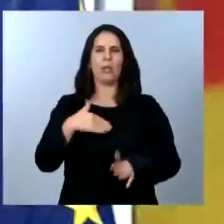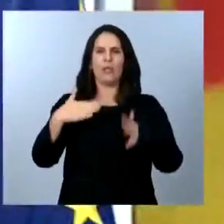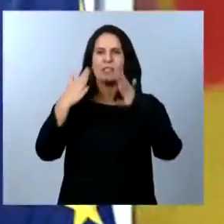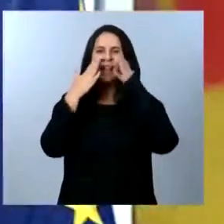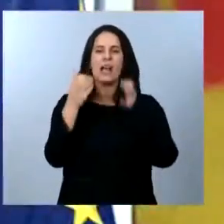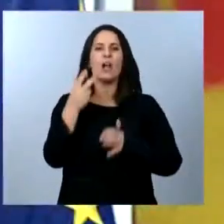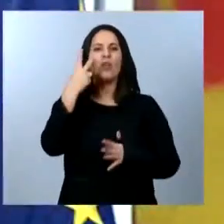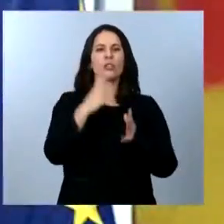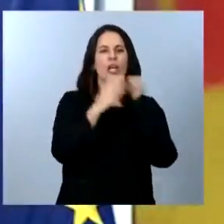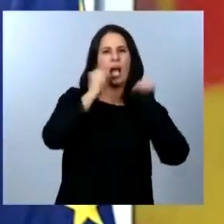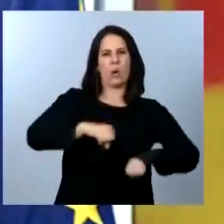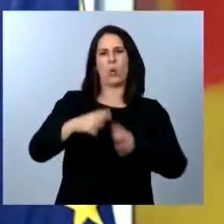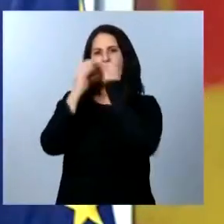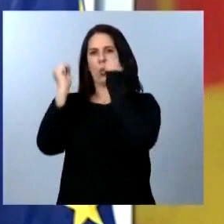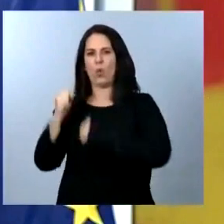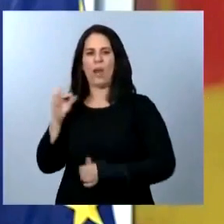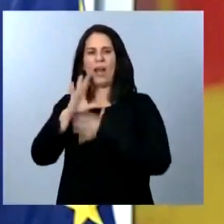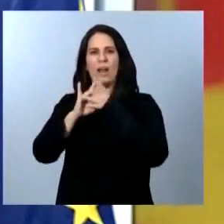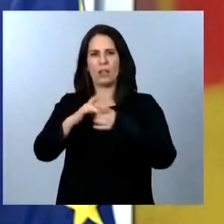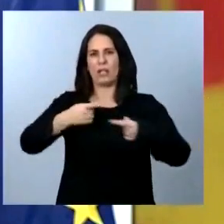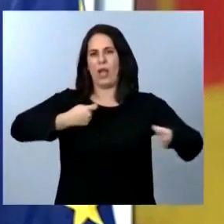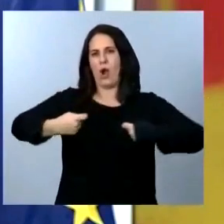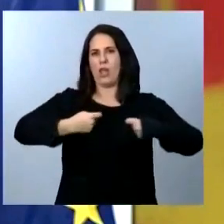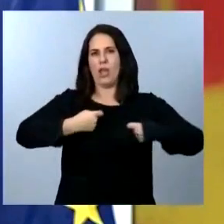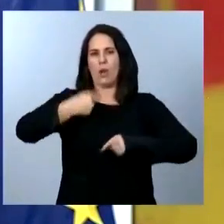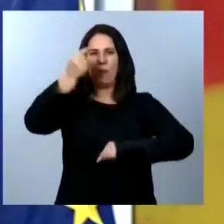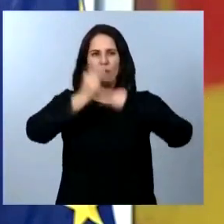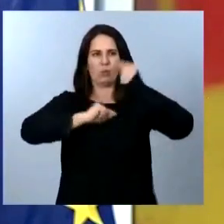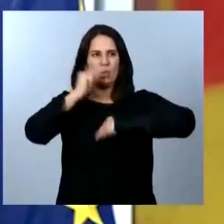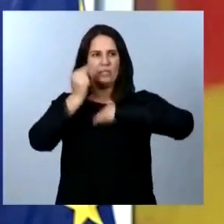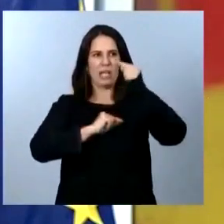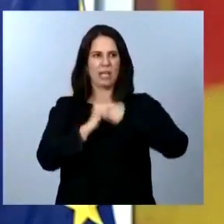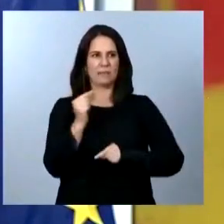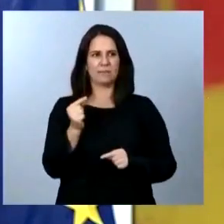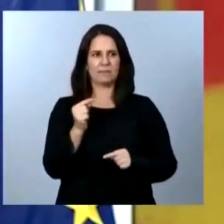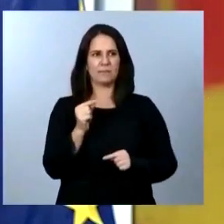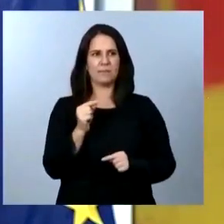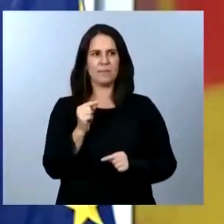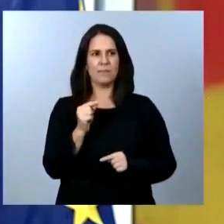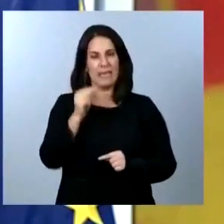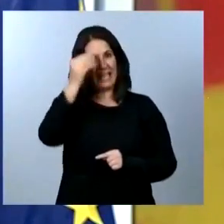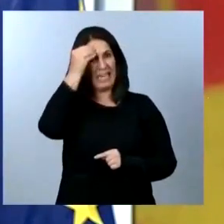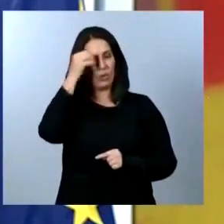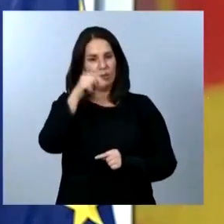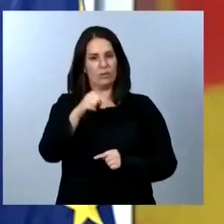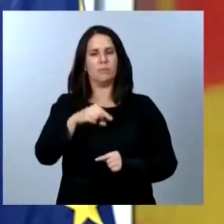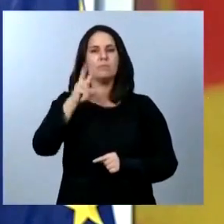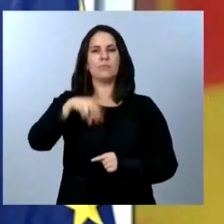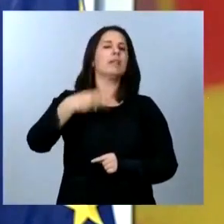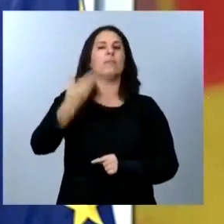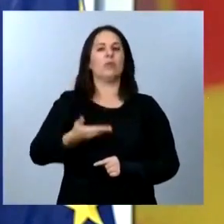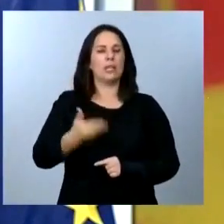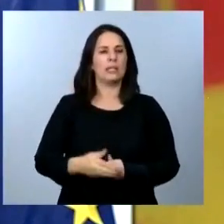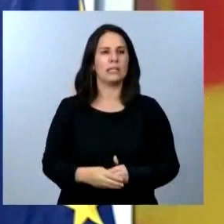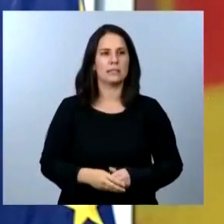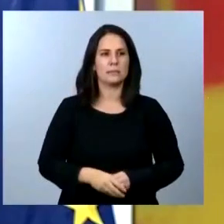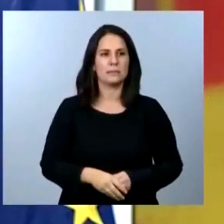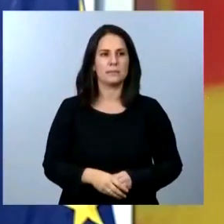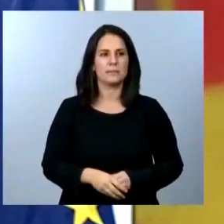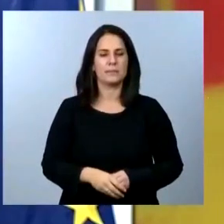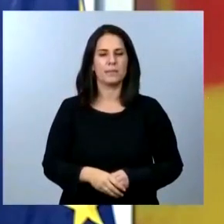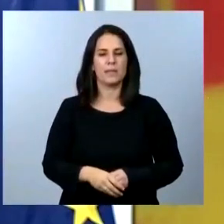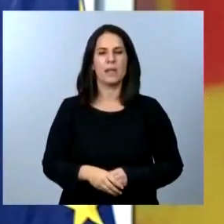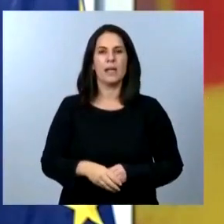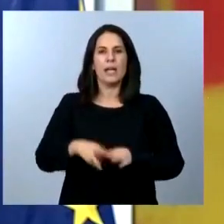logrado en el marco de esta negociación presupuestaria y que creo que son enormemente importantes: la regulación de los precios del